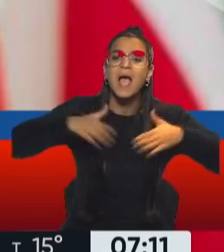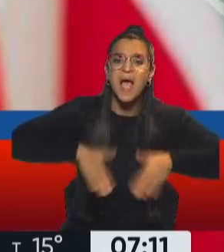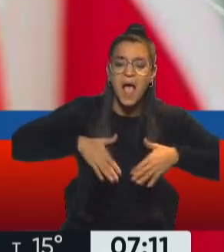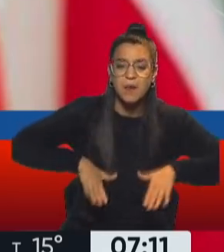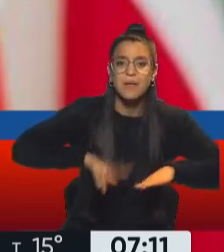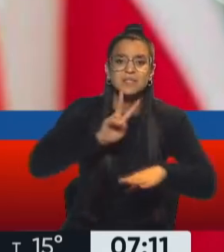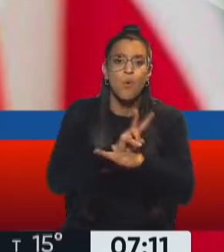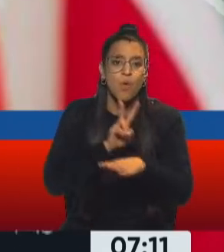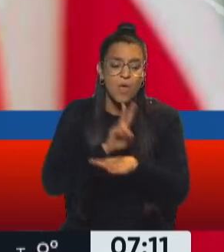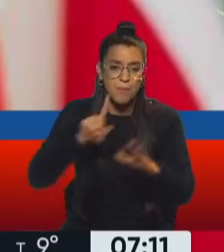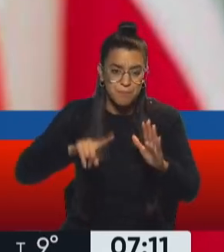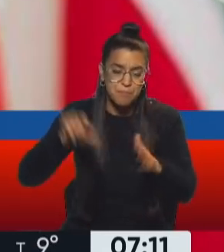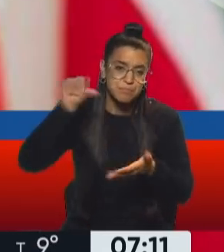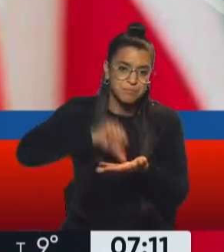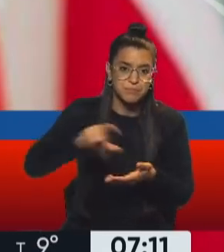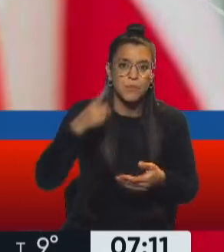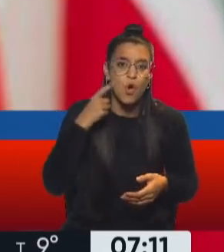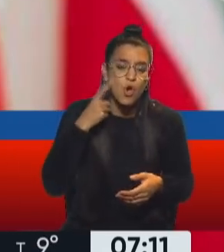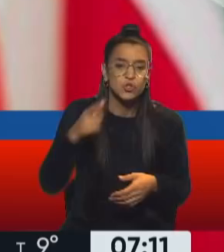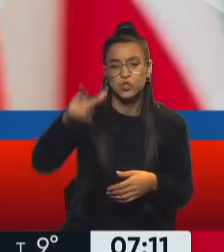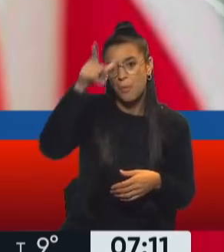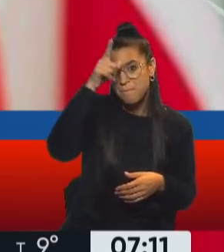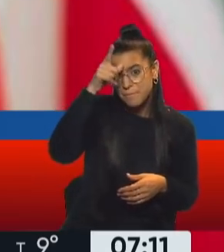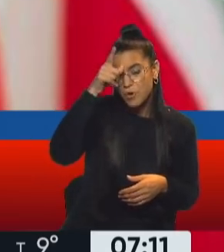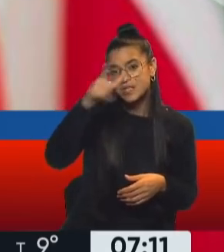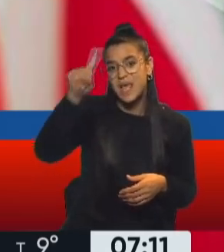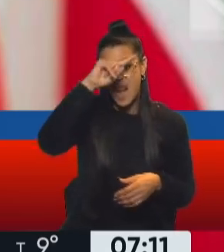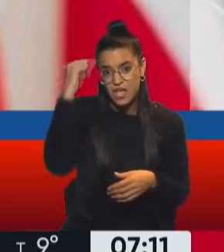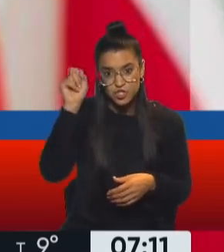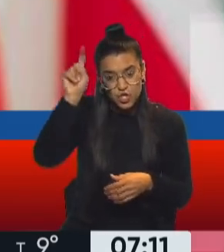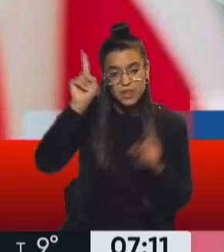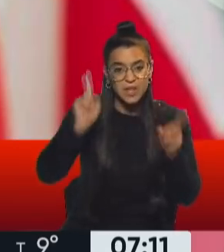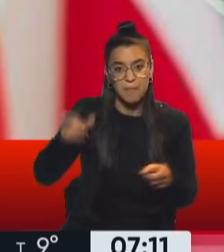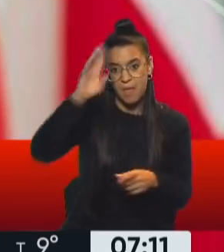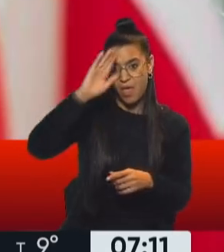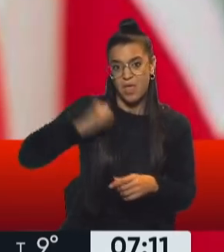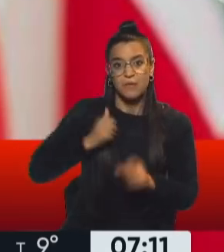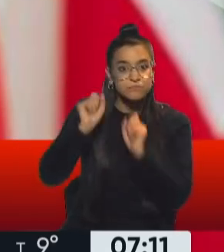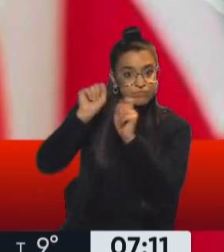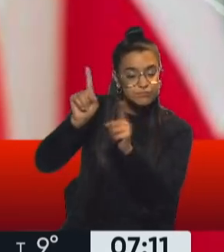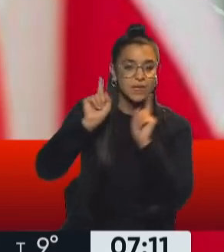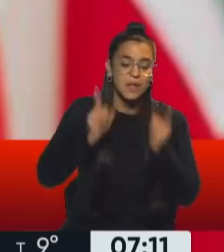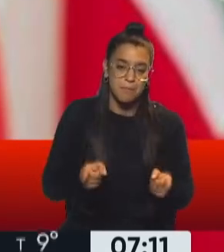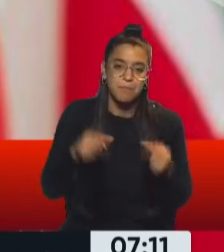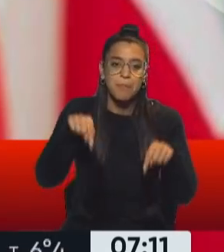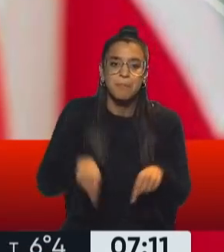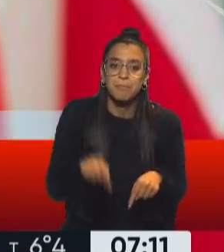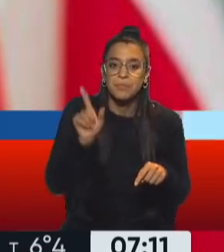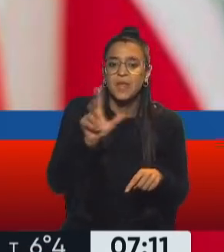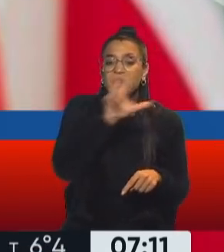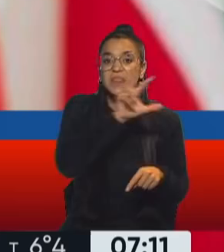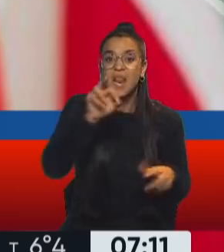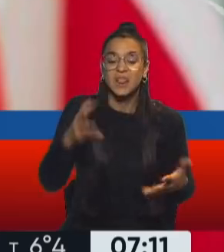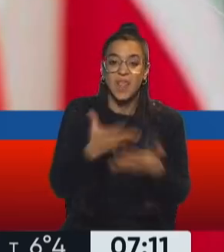seguridad del país está bajo control de la Policía Nacional y de las Fuerzas Armadas, aunque durante estos primeros